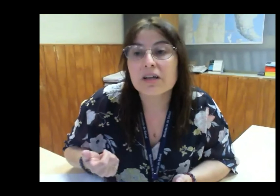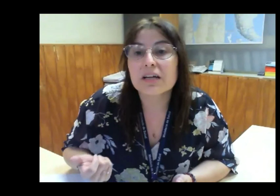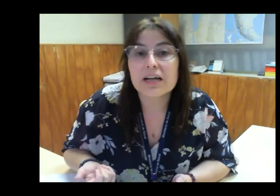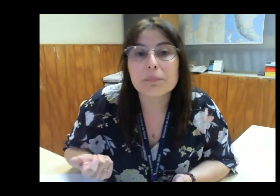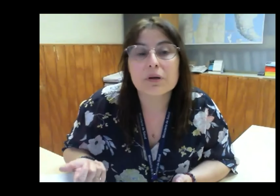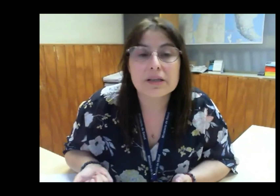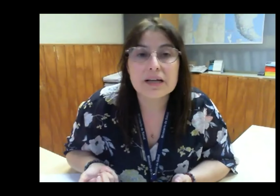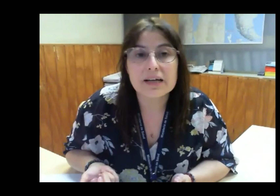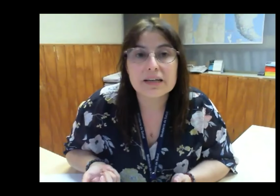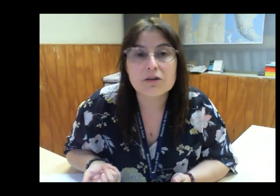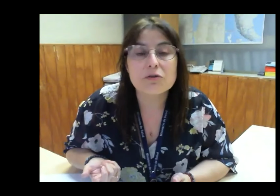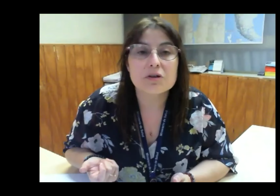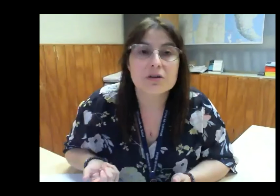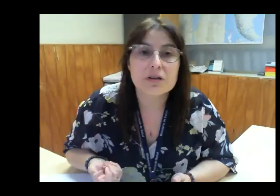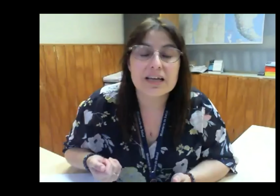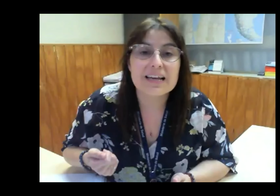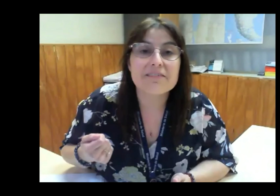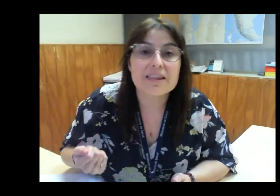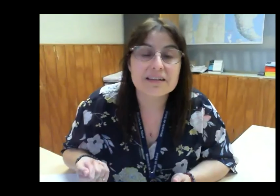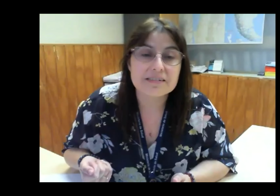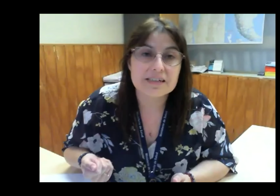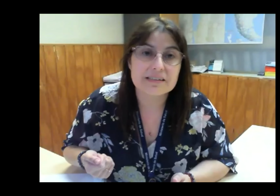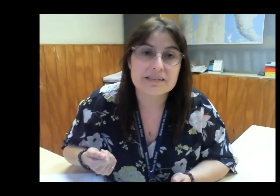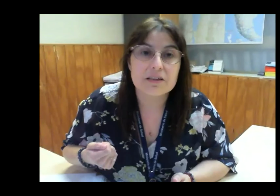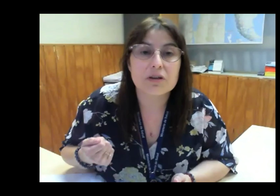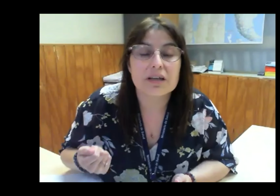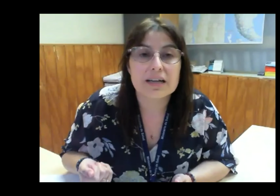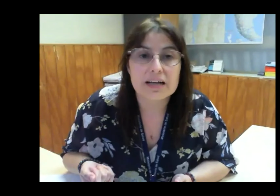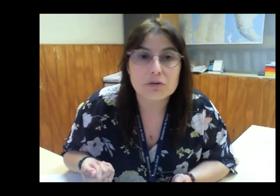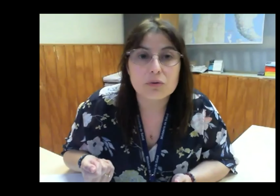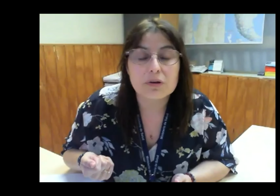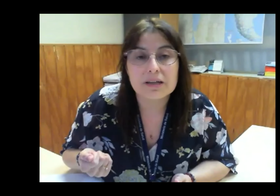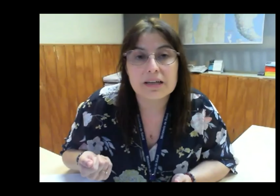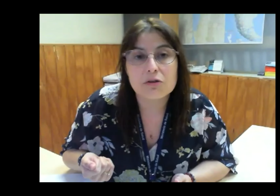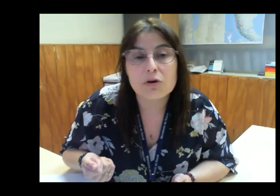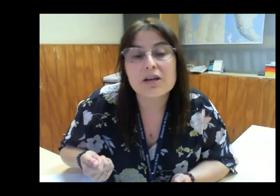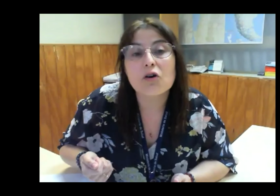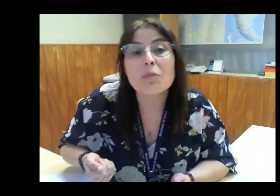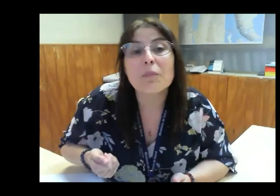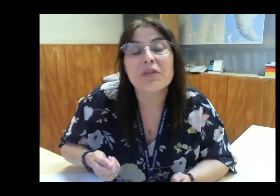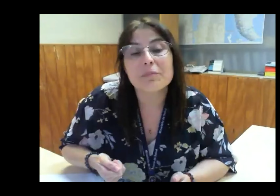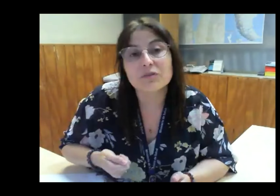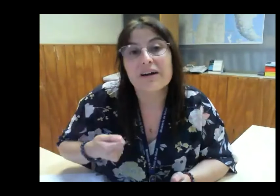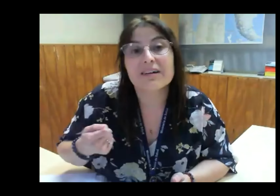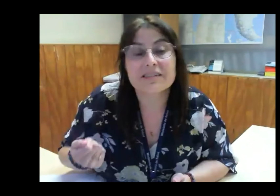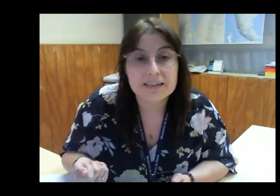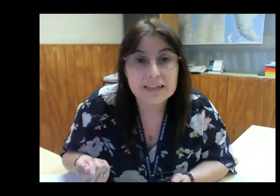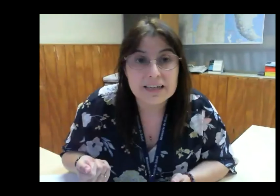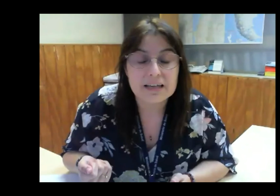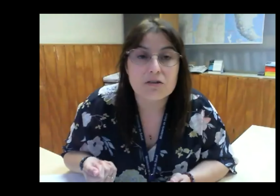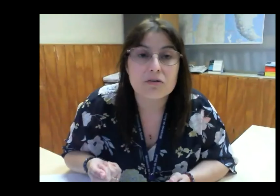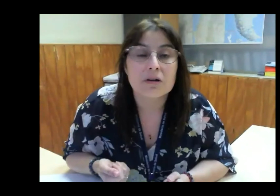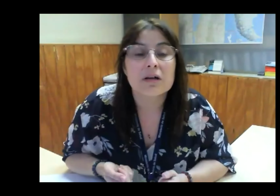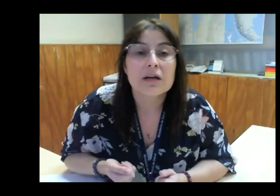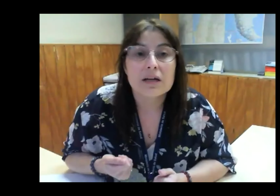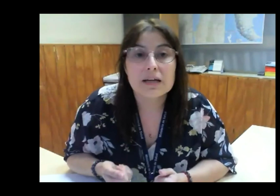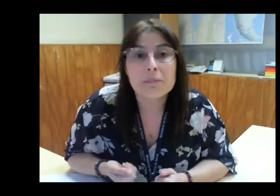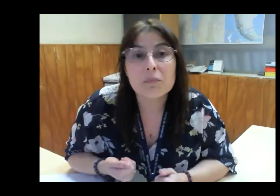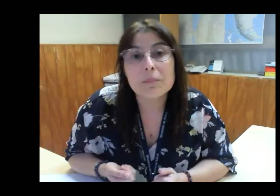cómo generar políticas en ello. Yo creo que la evidencia que se ha ido generando en ello y cómo podemos avanzar en